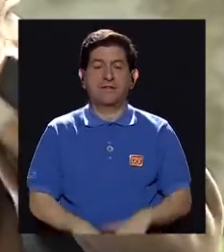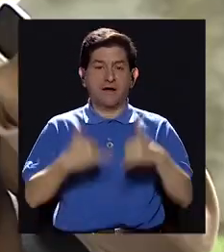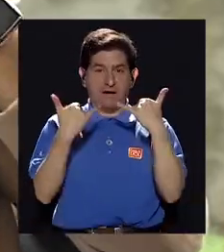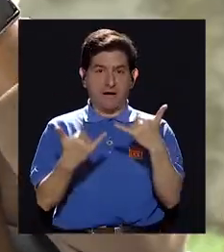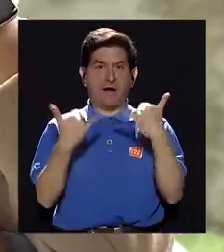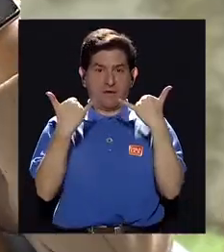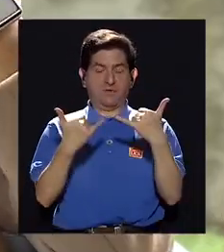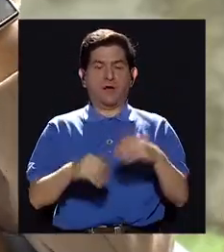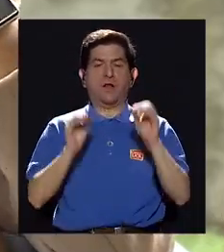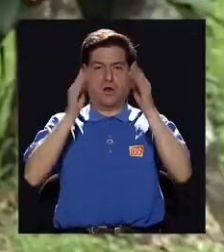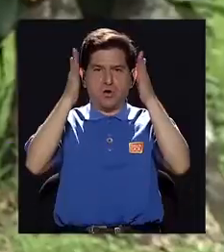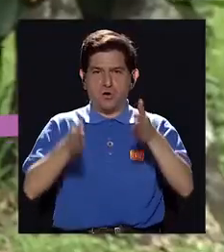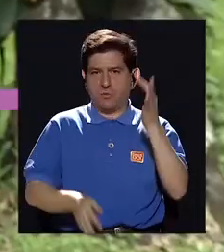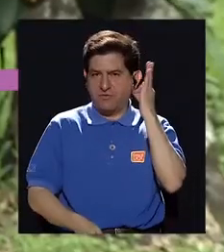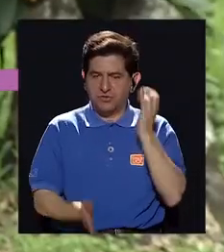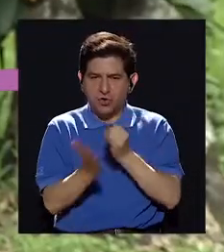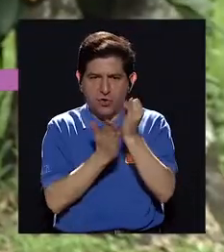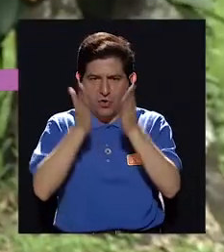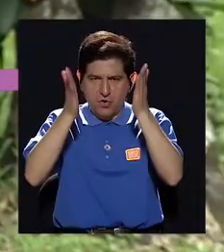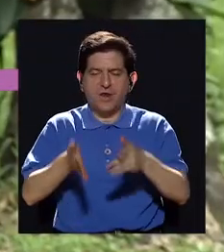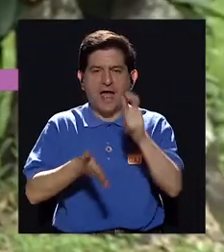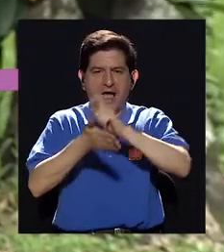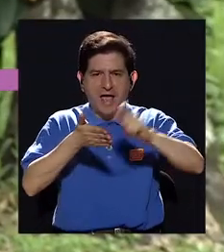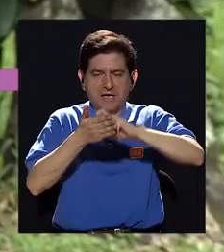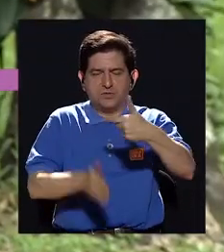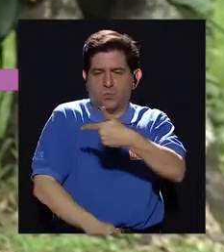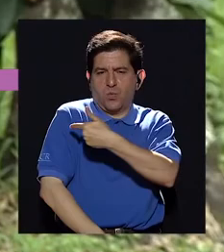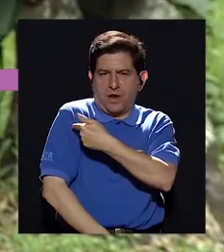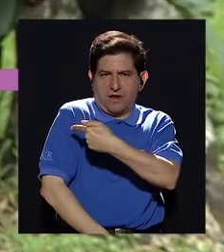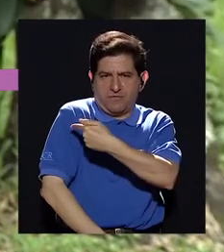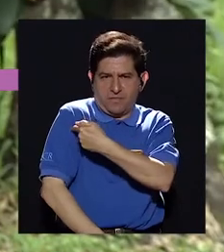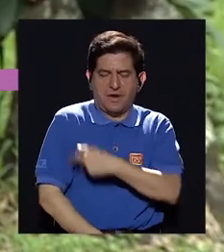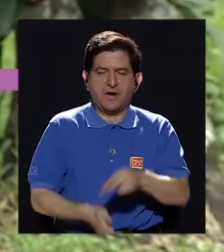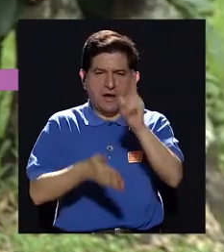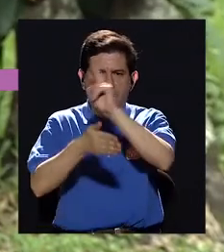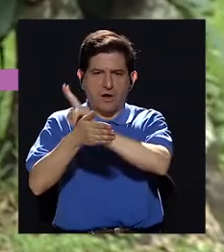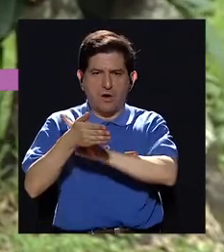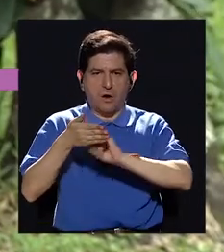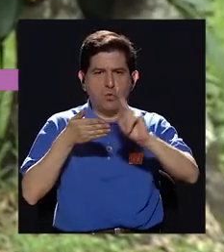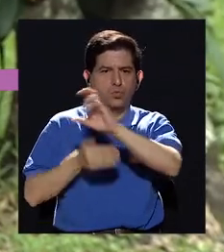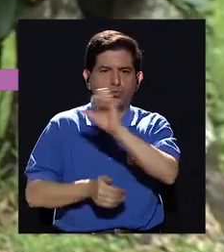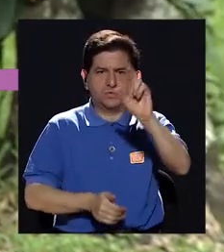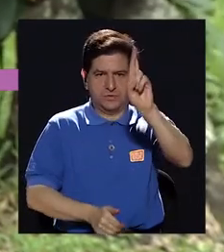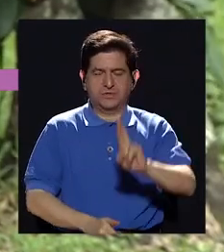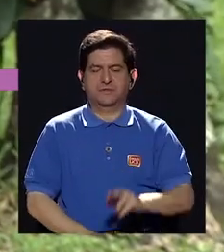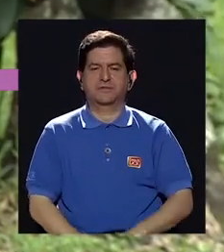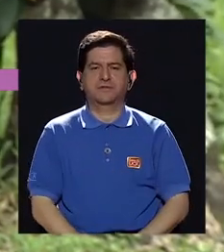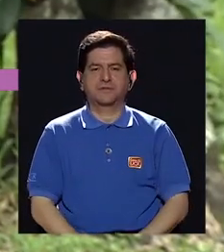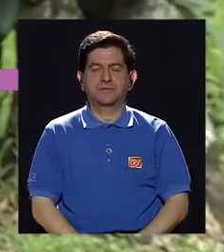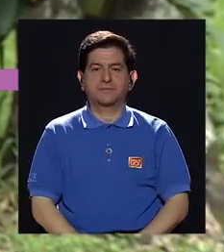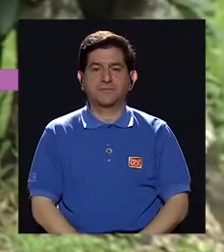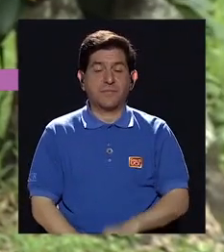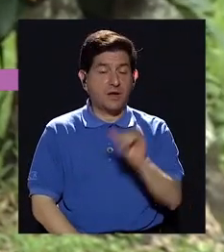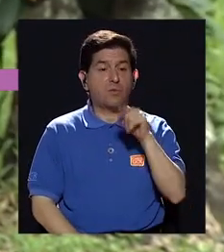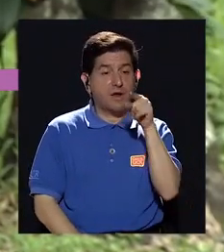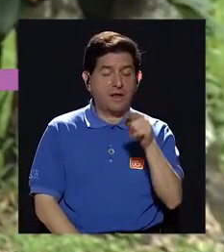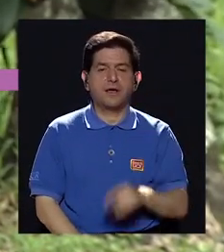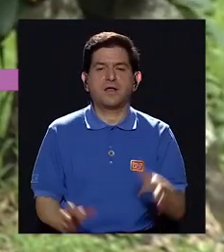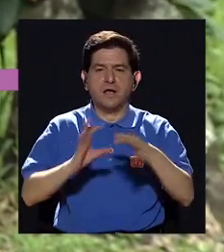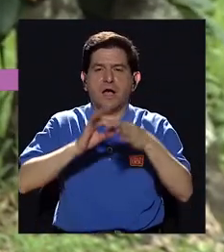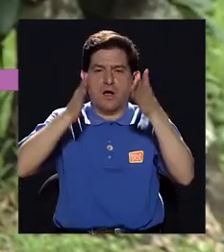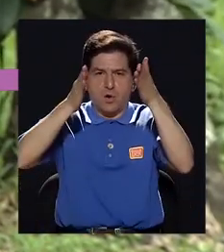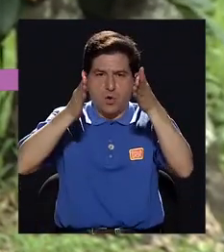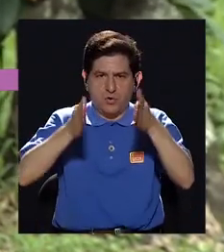y actualmente es profesora e investigadora de la Escuela de Enfermería de la Universidad de Costa Rica. Actualmente también